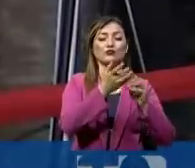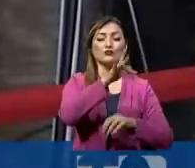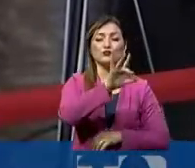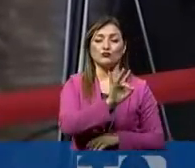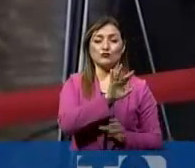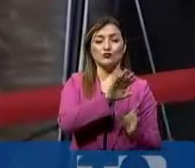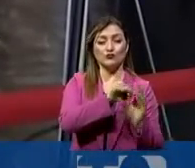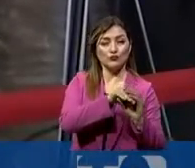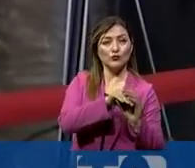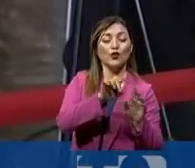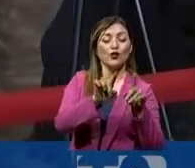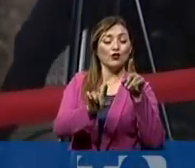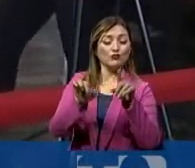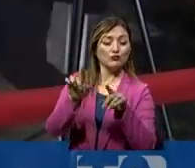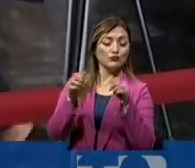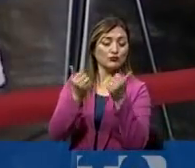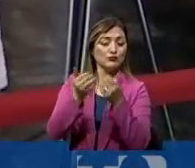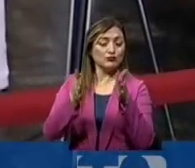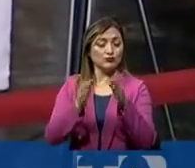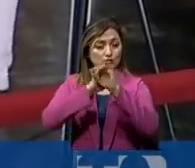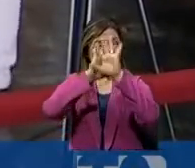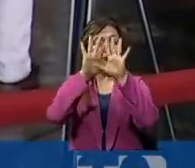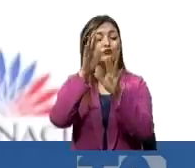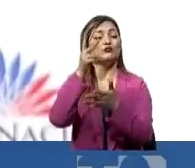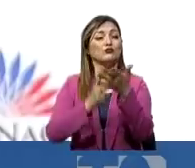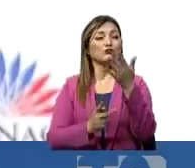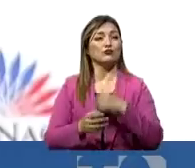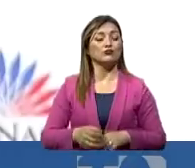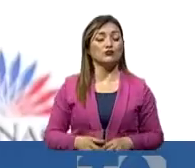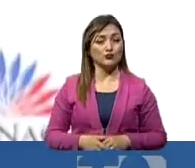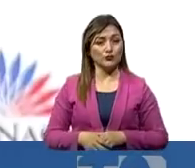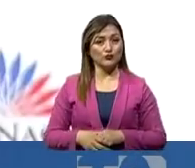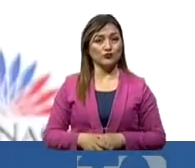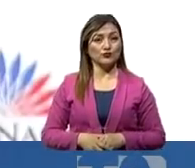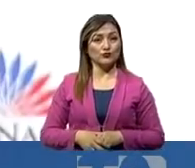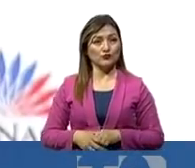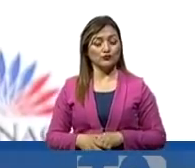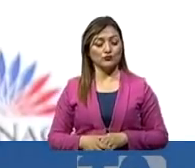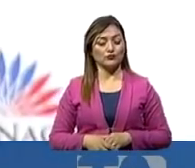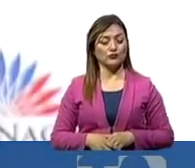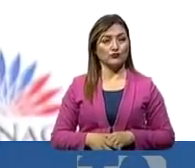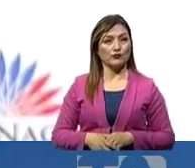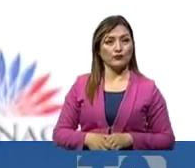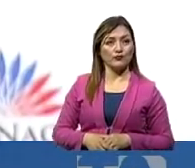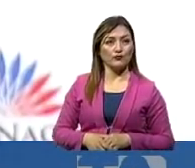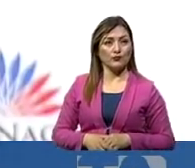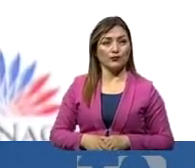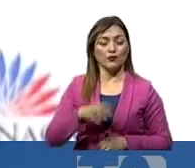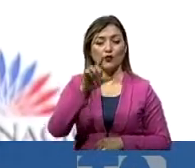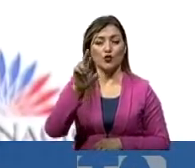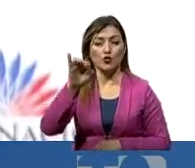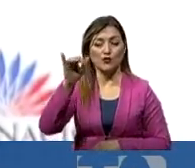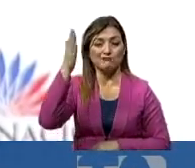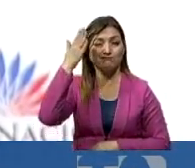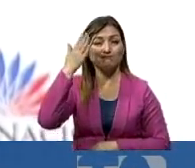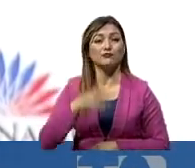esa bancada, algunos asambleístas ya tienen claro lo que va a ocurrir. Está cantada la suerte de la compañera Yori, porque